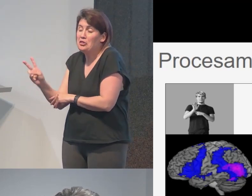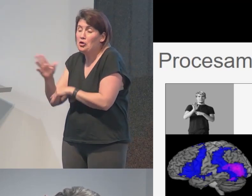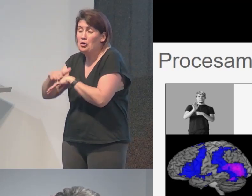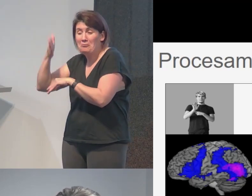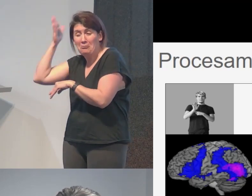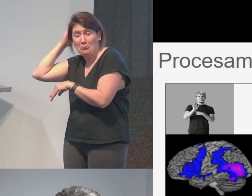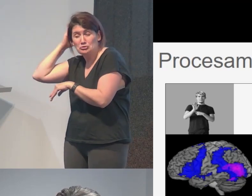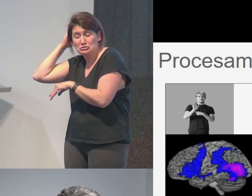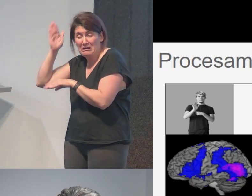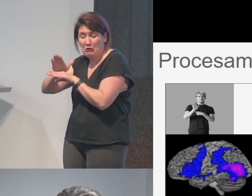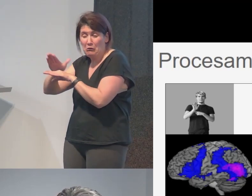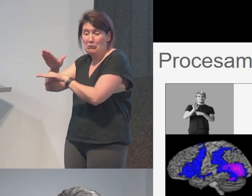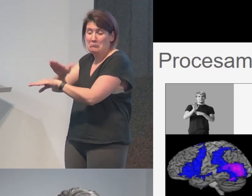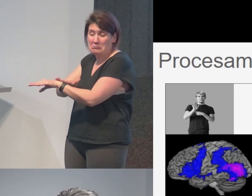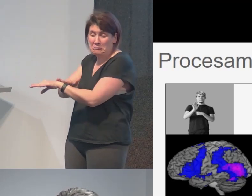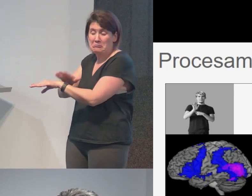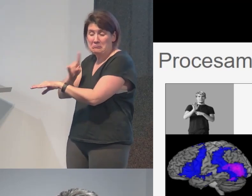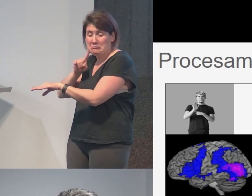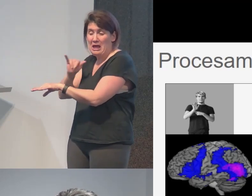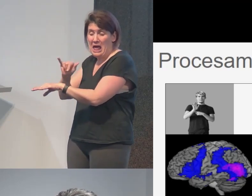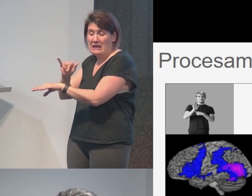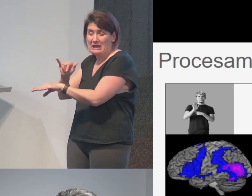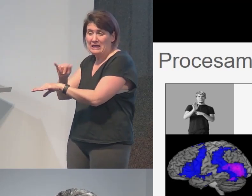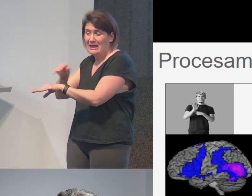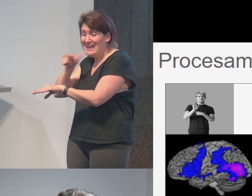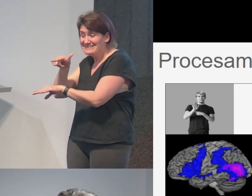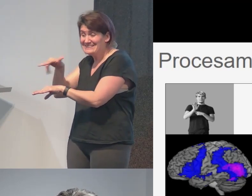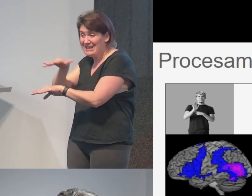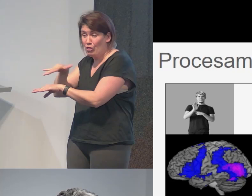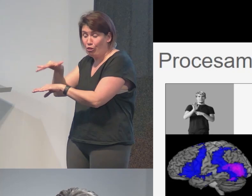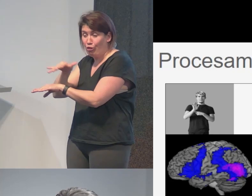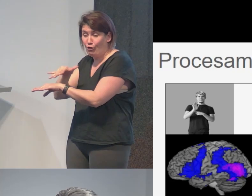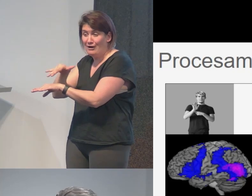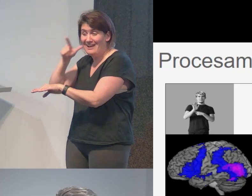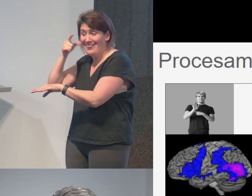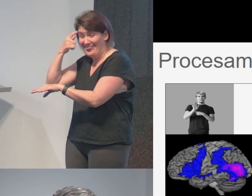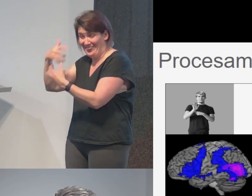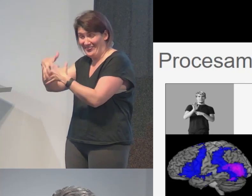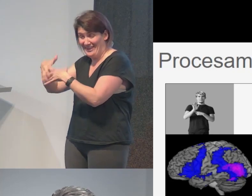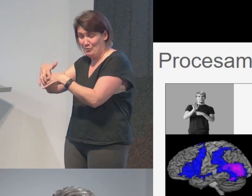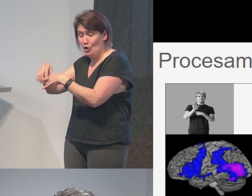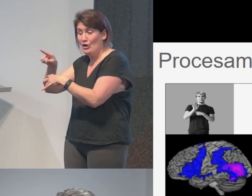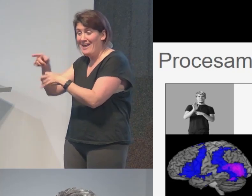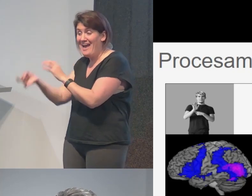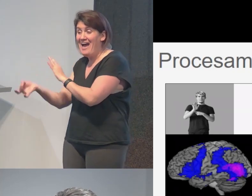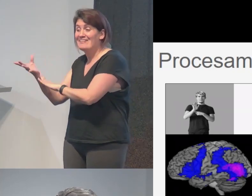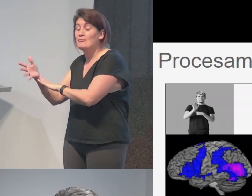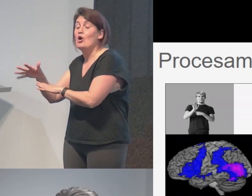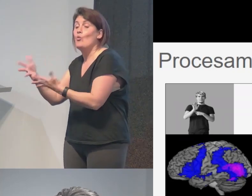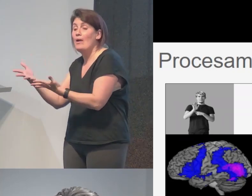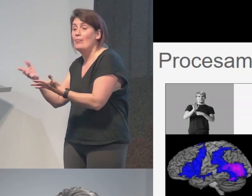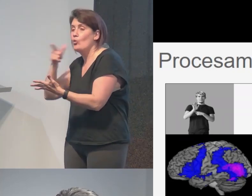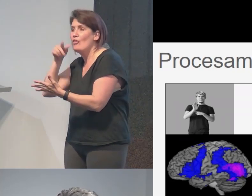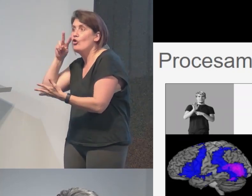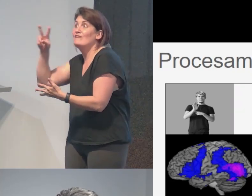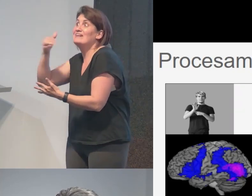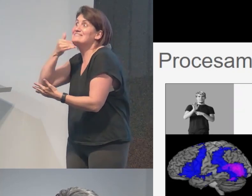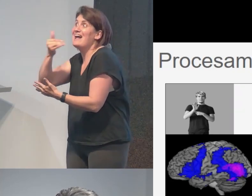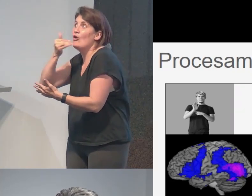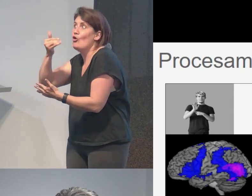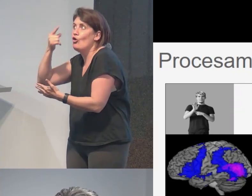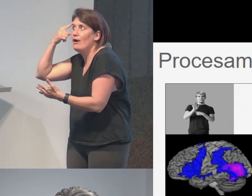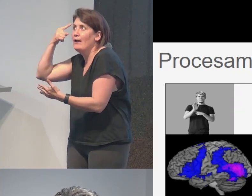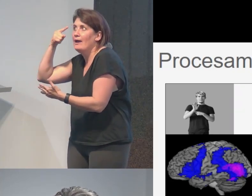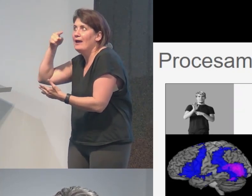posterior, la parte occipital, y esa es la zona del cerebro que se activa cuando ves algo, que